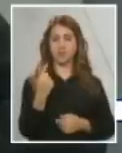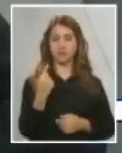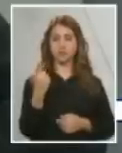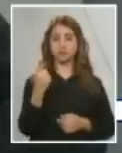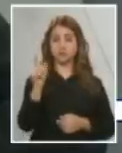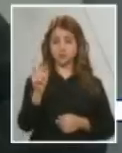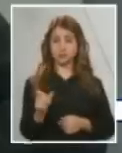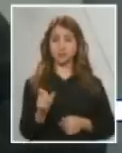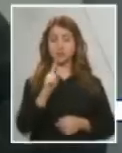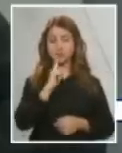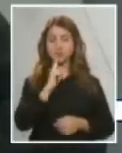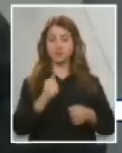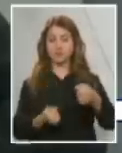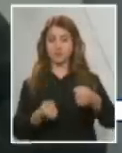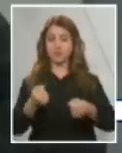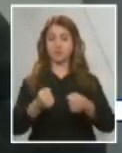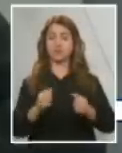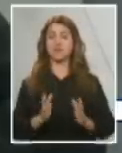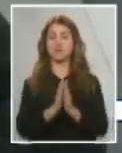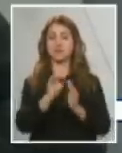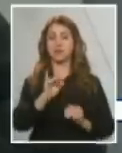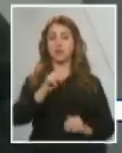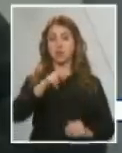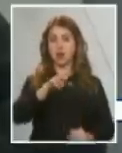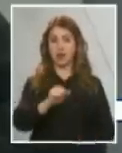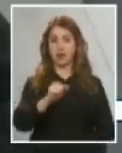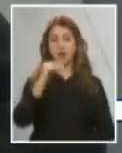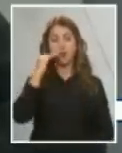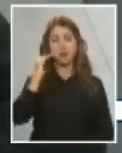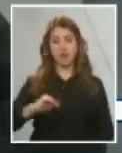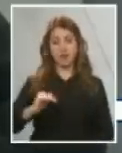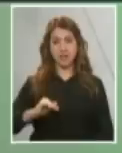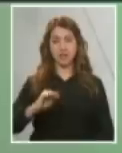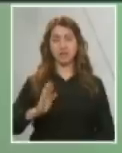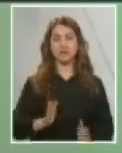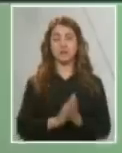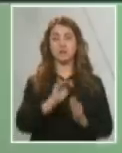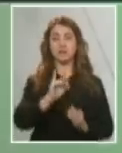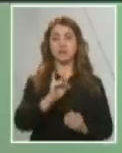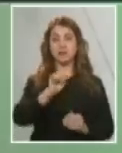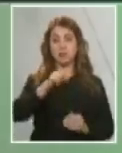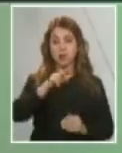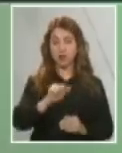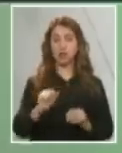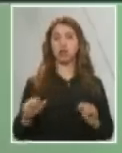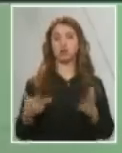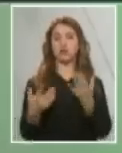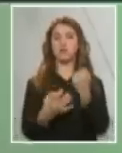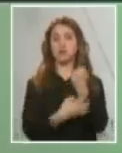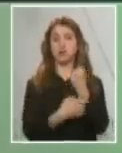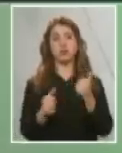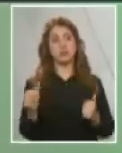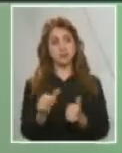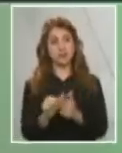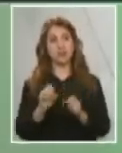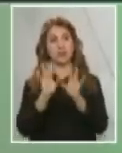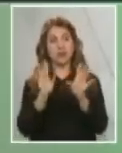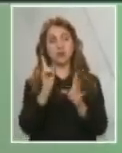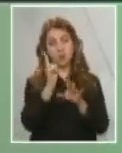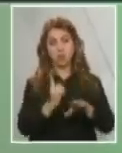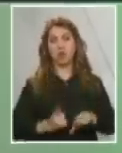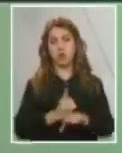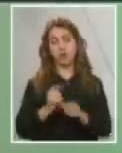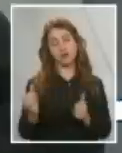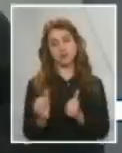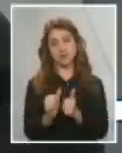una usuaria, una cliente que tenemos que es de Santa Juana, y una niñita. Contame que Santa Juana queda en la octava región, sí, también. Sí, queda como a una hora, media hora